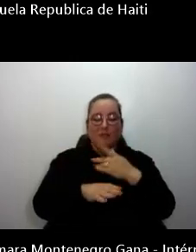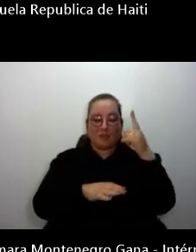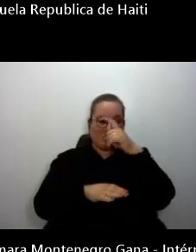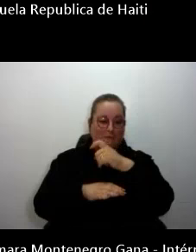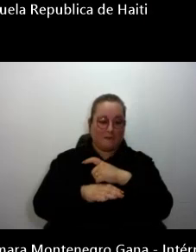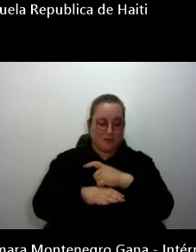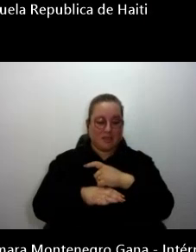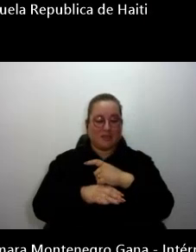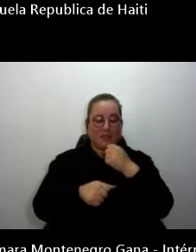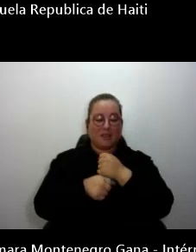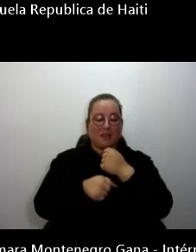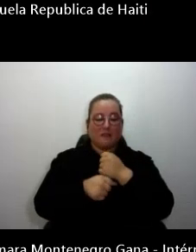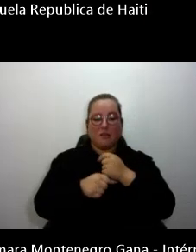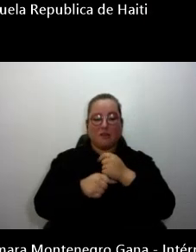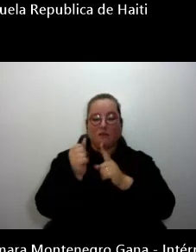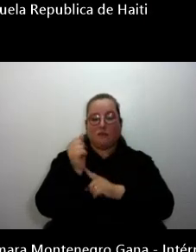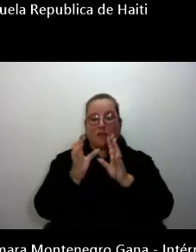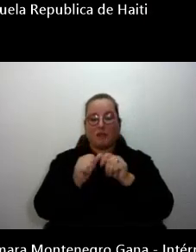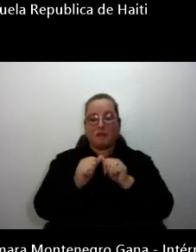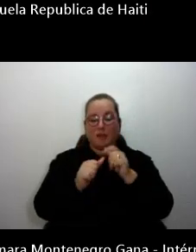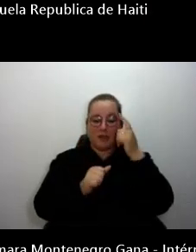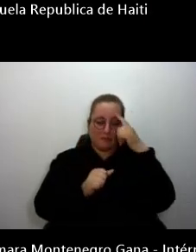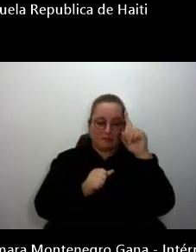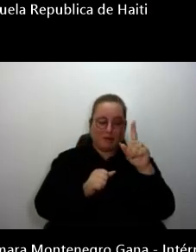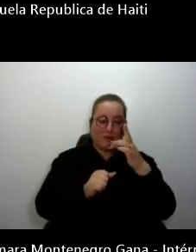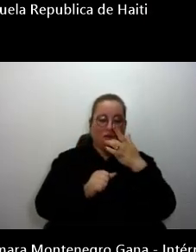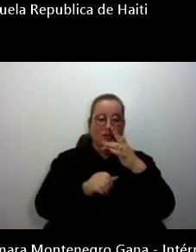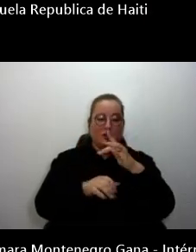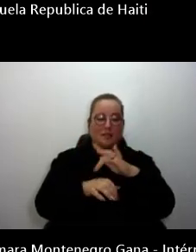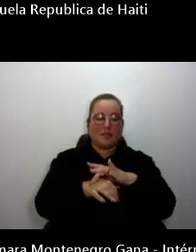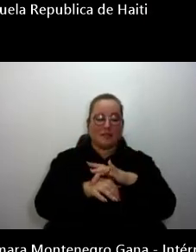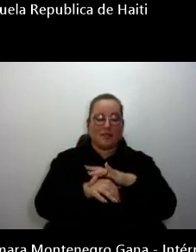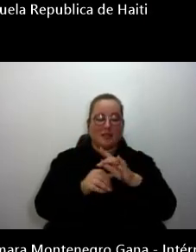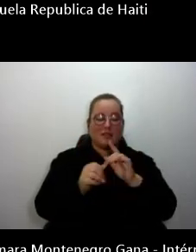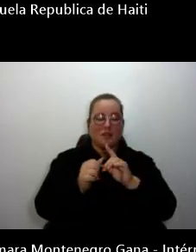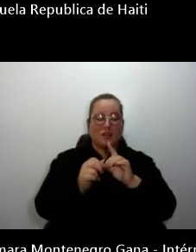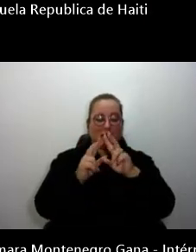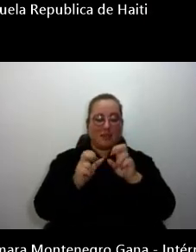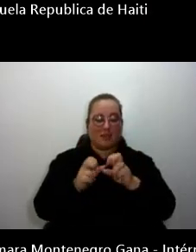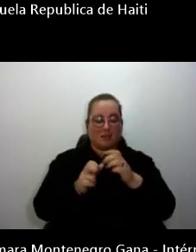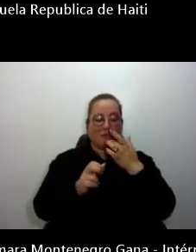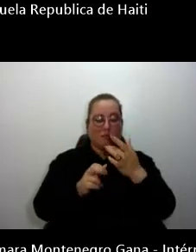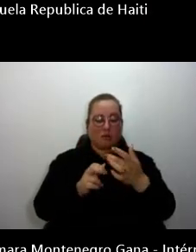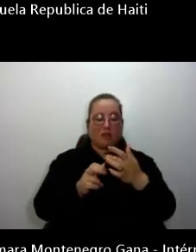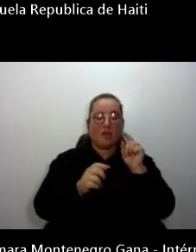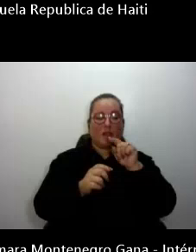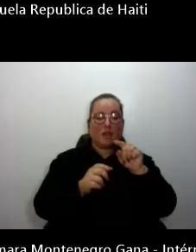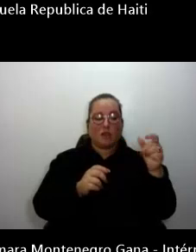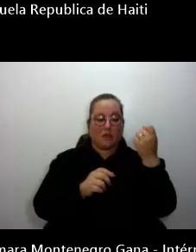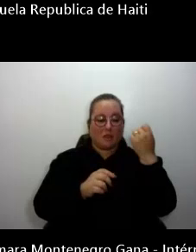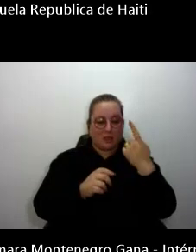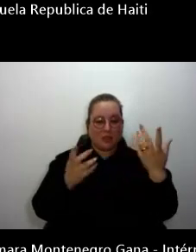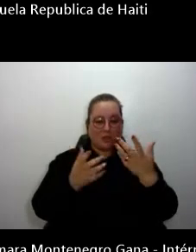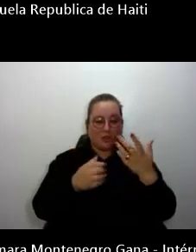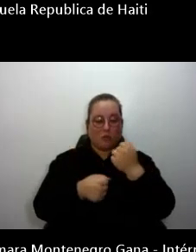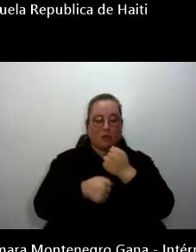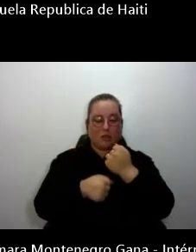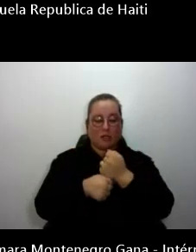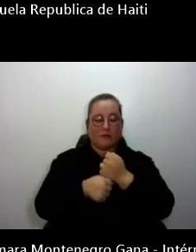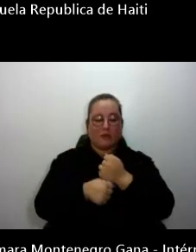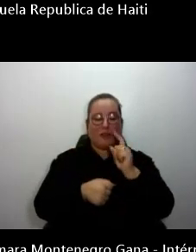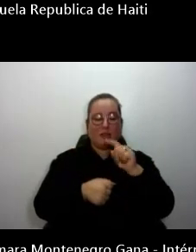con familia, pero con una sensibilización del tema para que ellos también comprendan cómo podemos trabajar y cómo ellos pueden